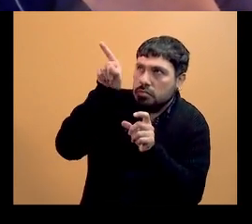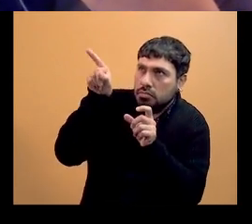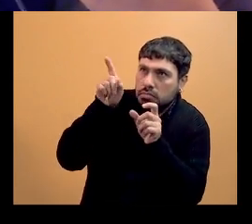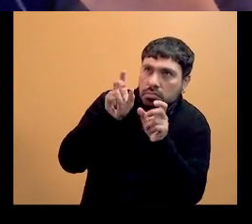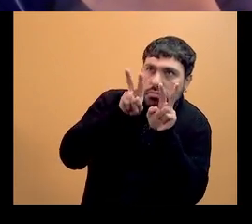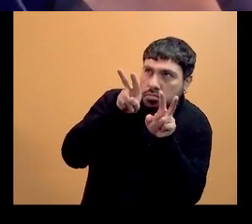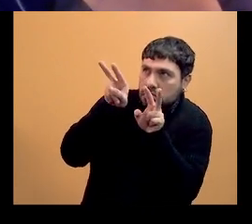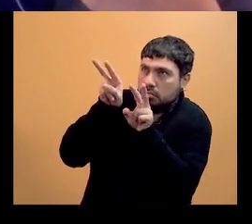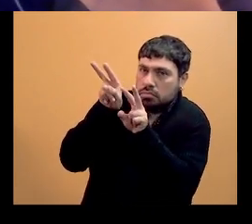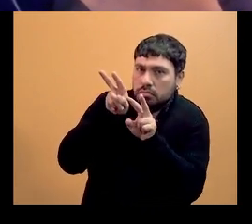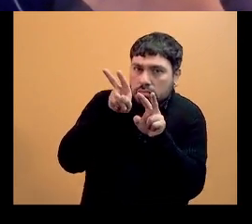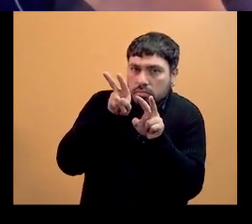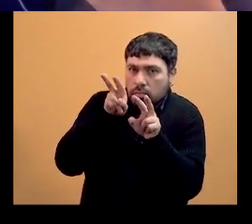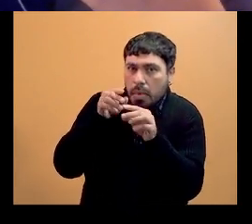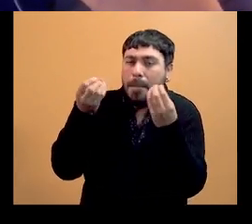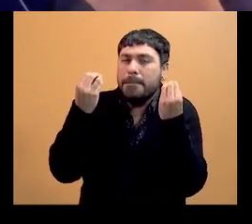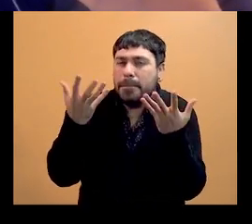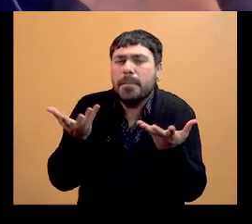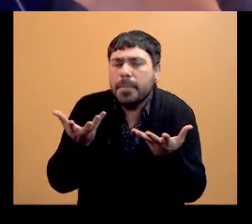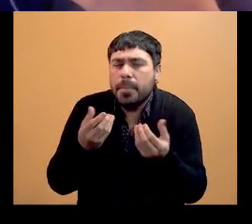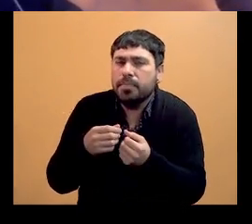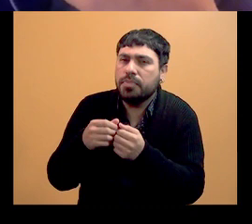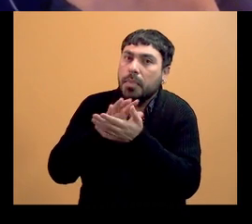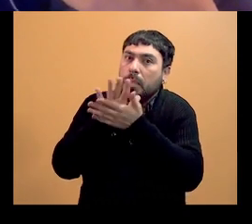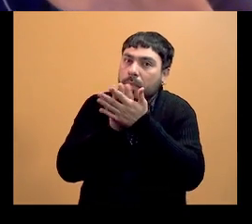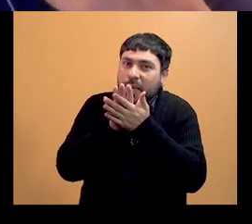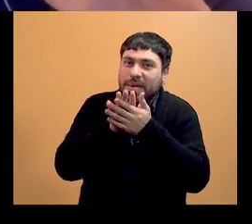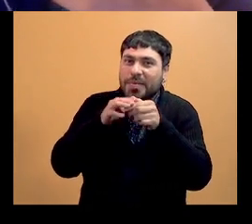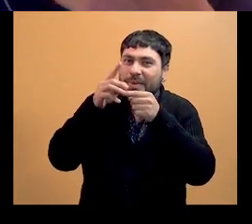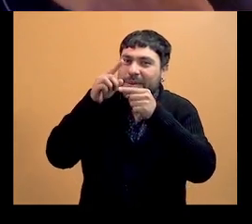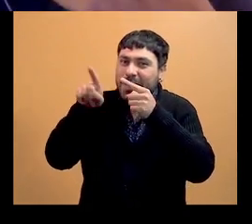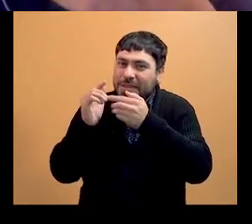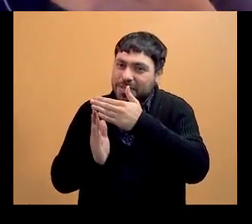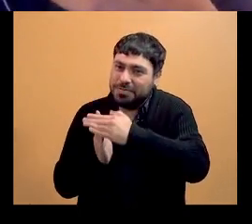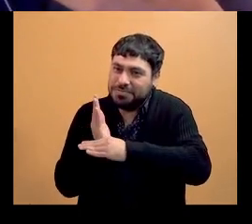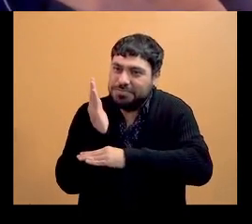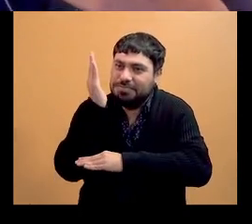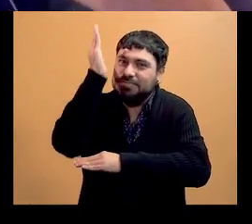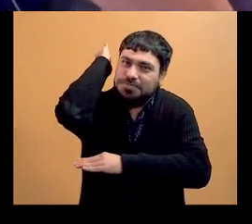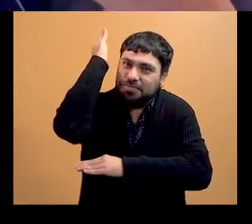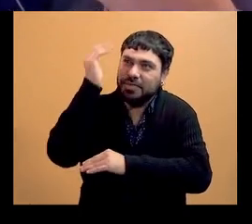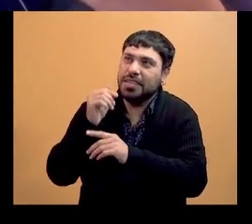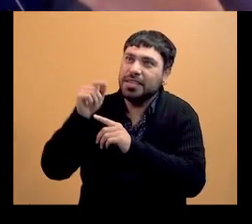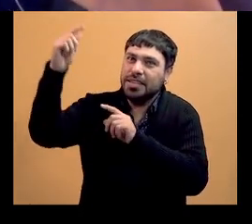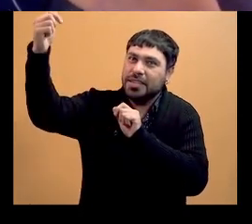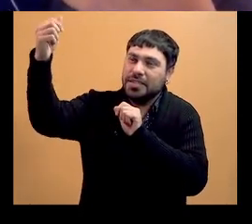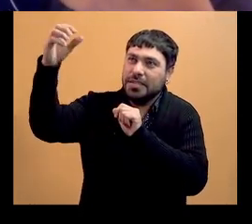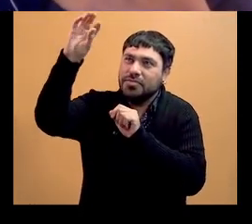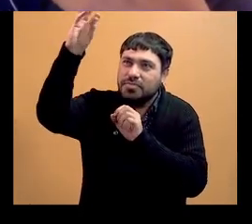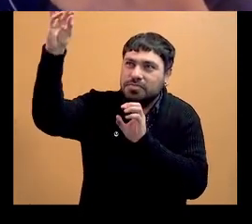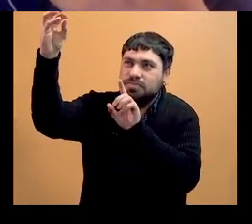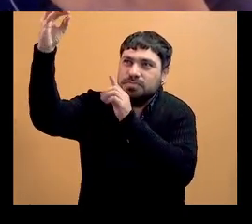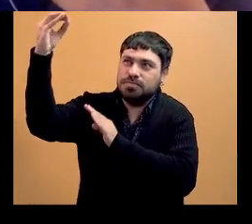de entrar en colisión, ya sea por establecer una órbita que cruce con esa basura espacial o producto de algún lanzamiento de algún nuevo objeto.